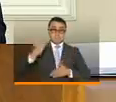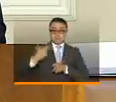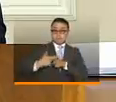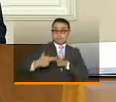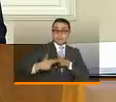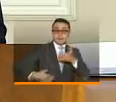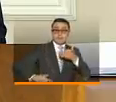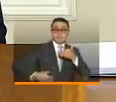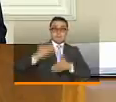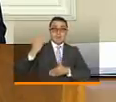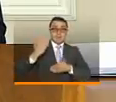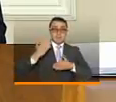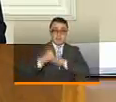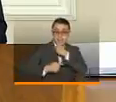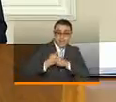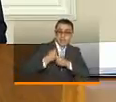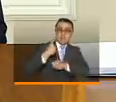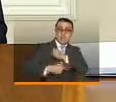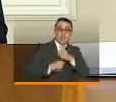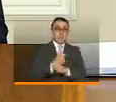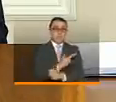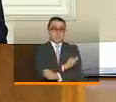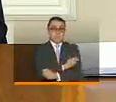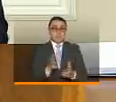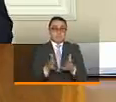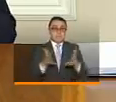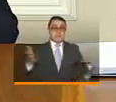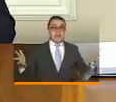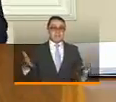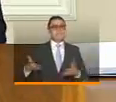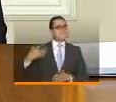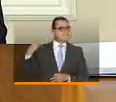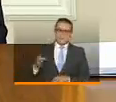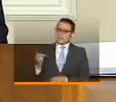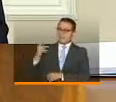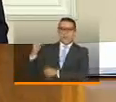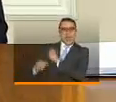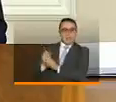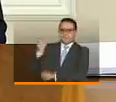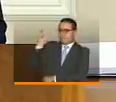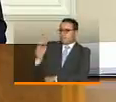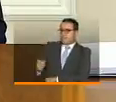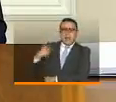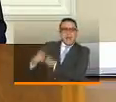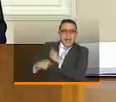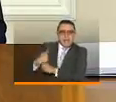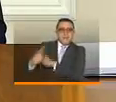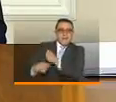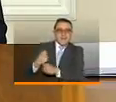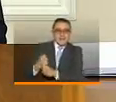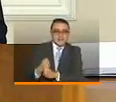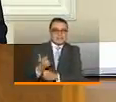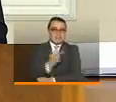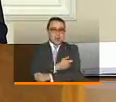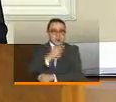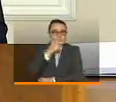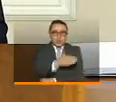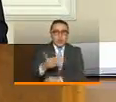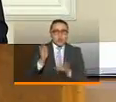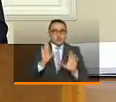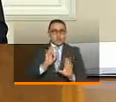plan anualizado de inmunización, del plan ampliado de inmunización que se hace todos los años, él nos quiere contar de una forma muy